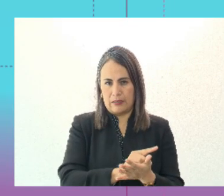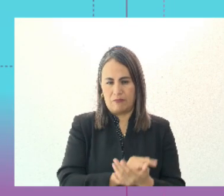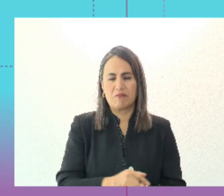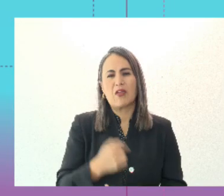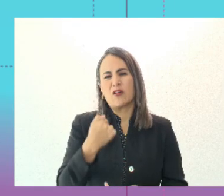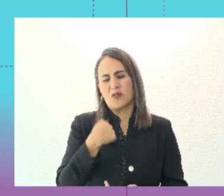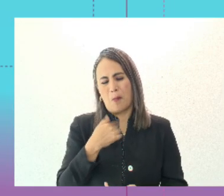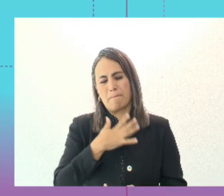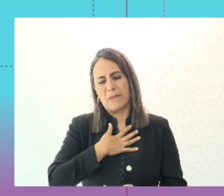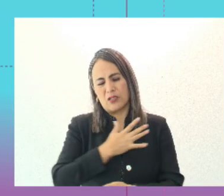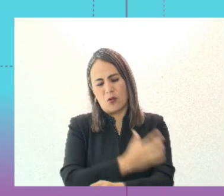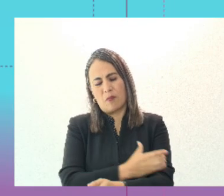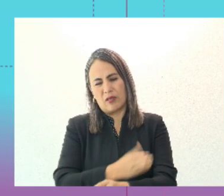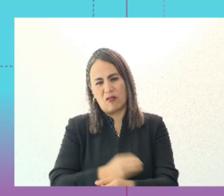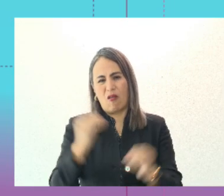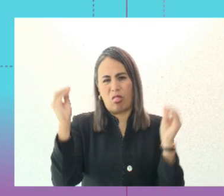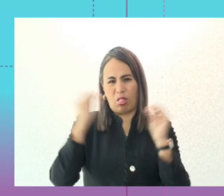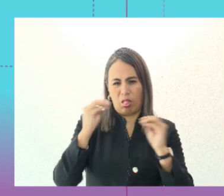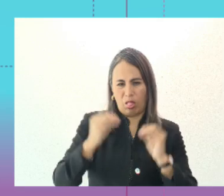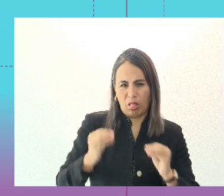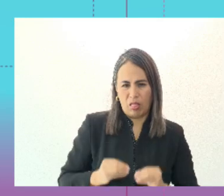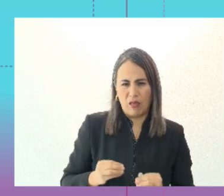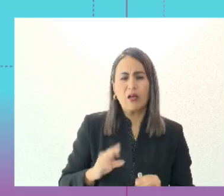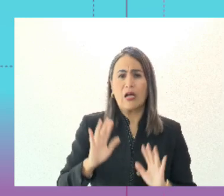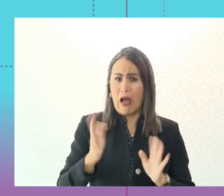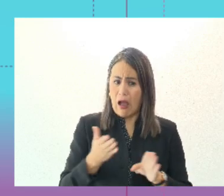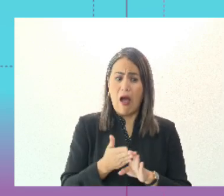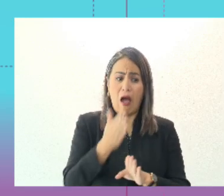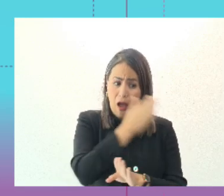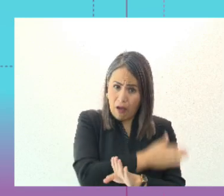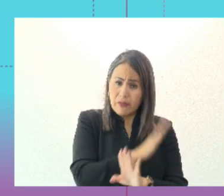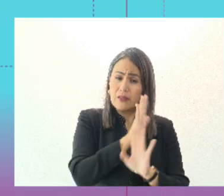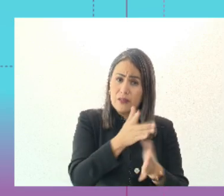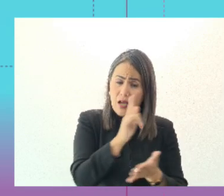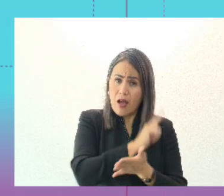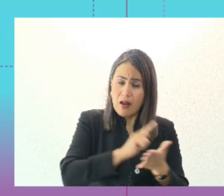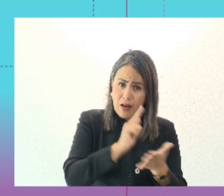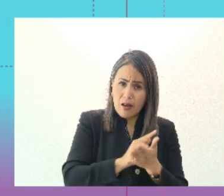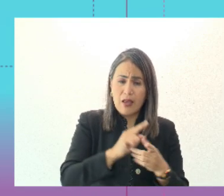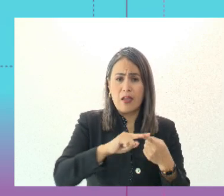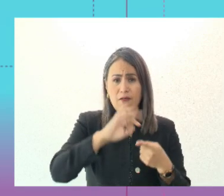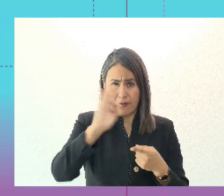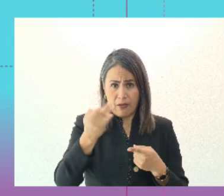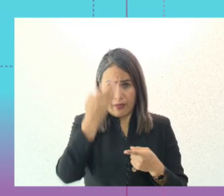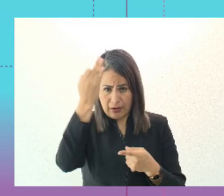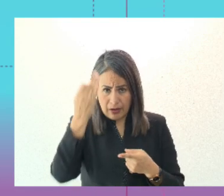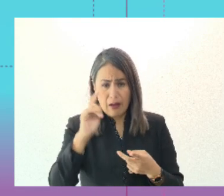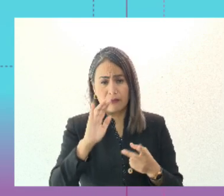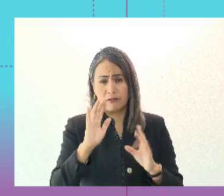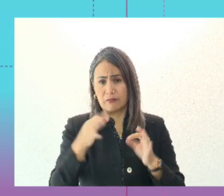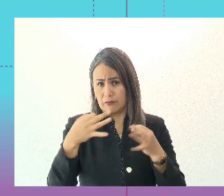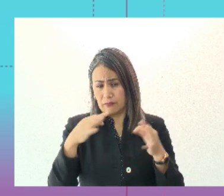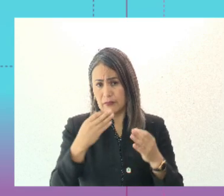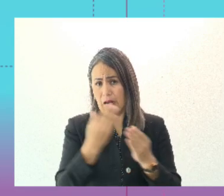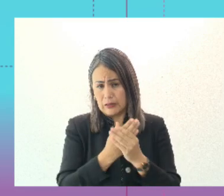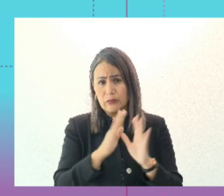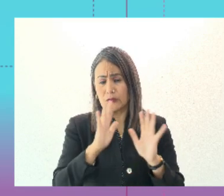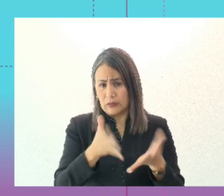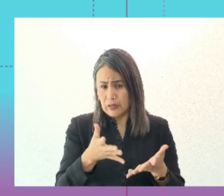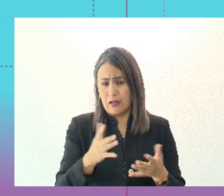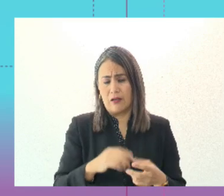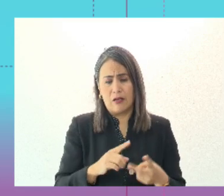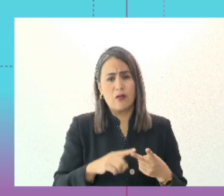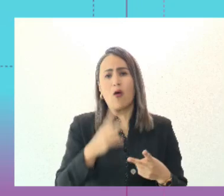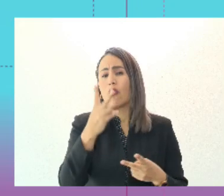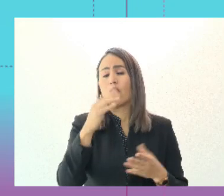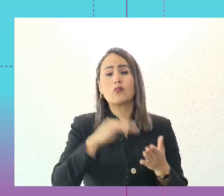mis compañeros, no, es que son tres leyes, no, ya había ley de archivos, la ley federal de archivos ya estaba, ¿no? Todo el mundo dice, no, es que a partir